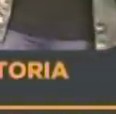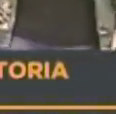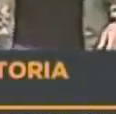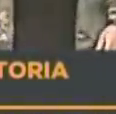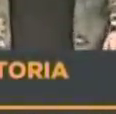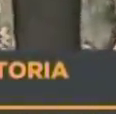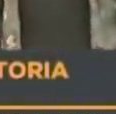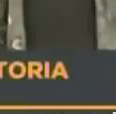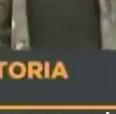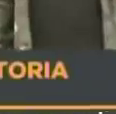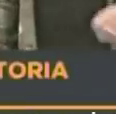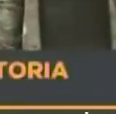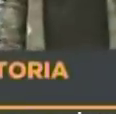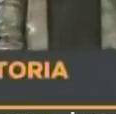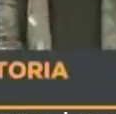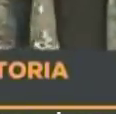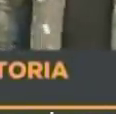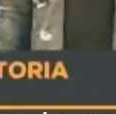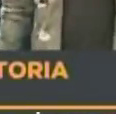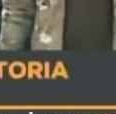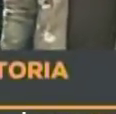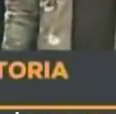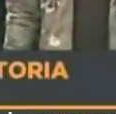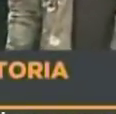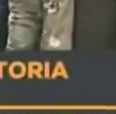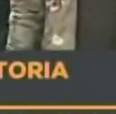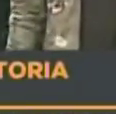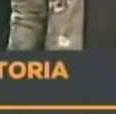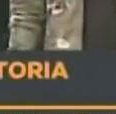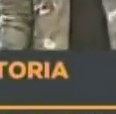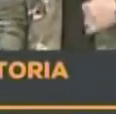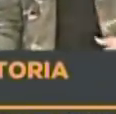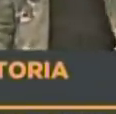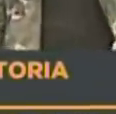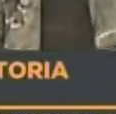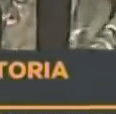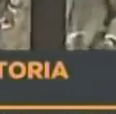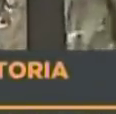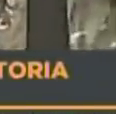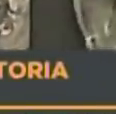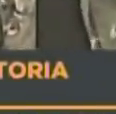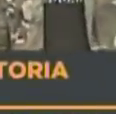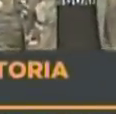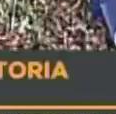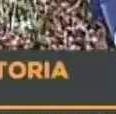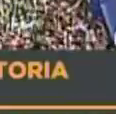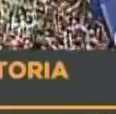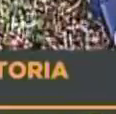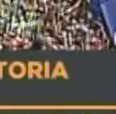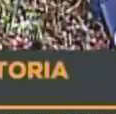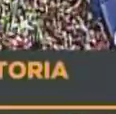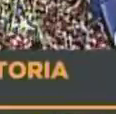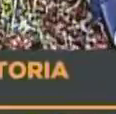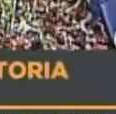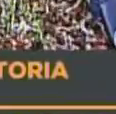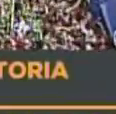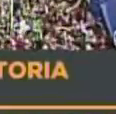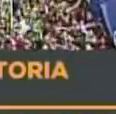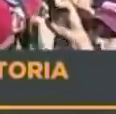la transmisión de los diferentes actos que se realicen en el territorio nacional.